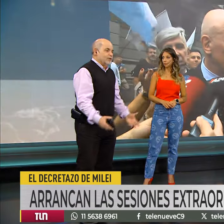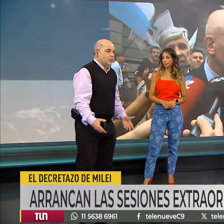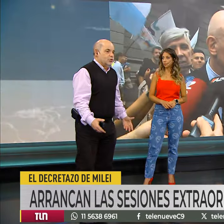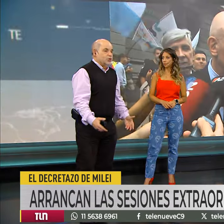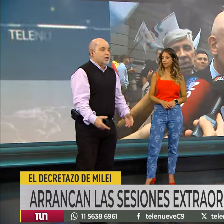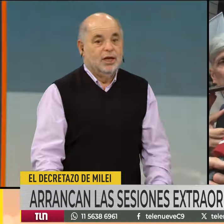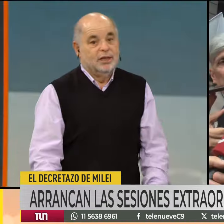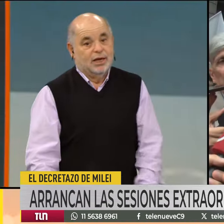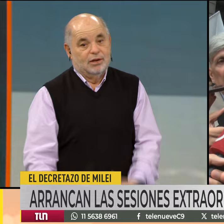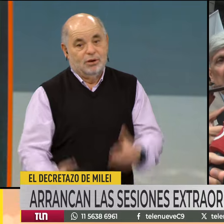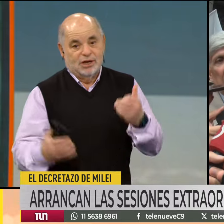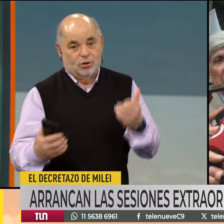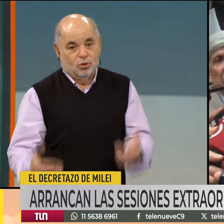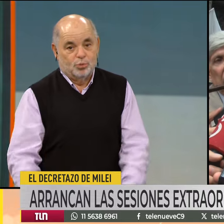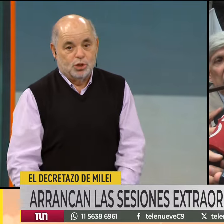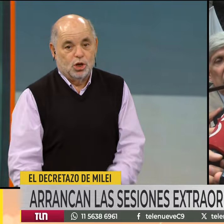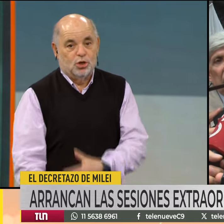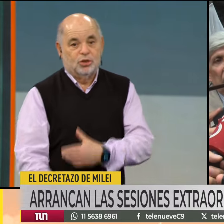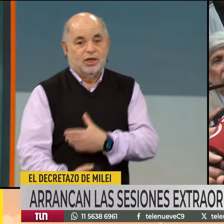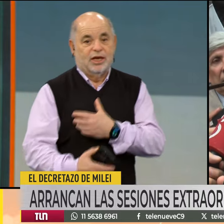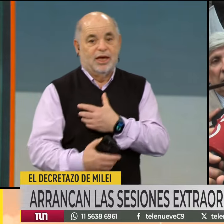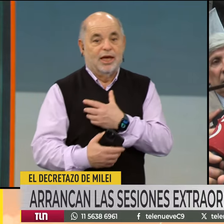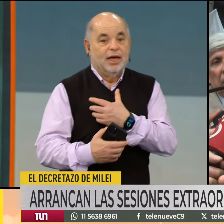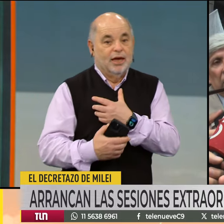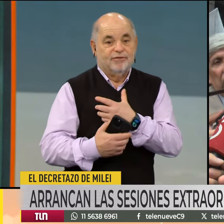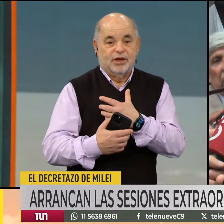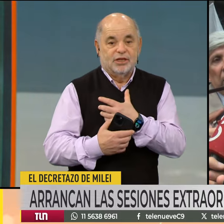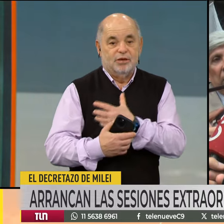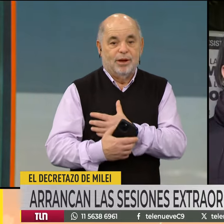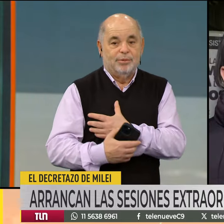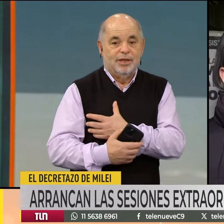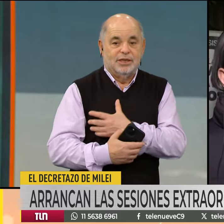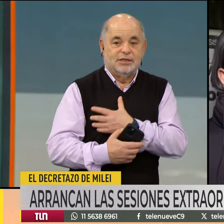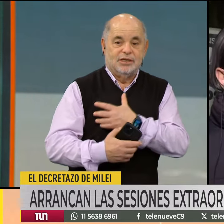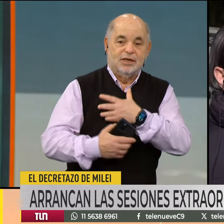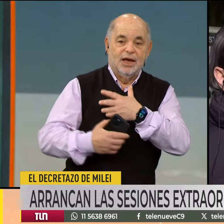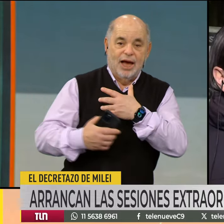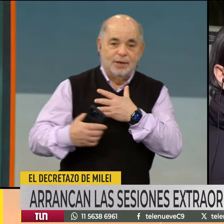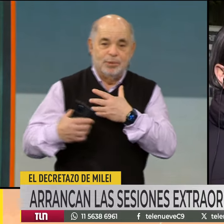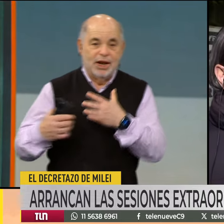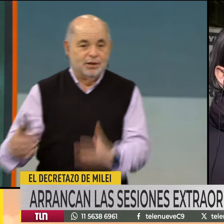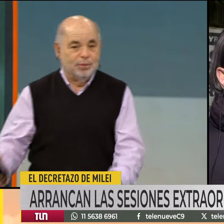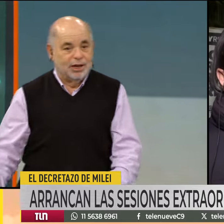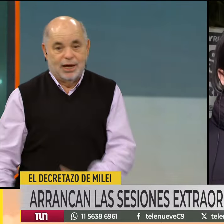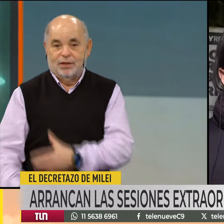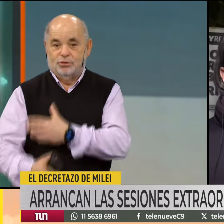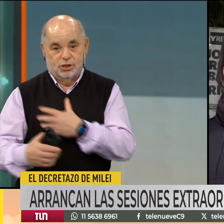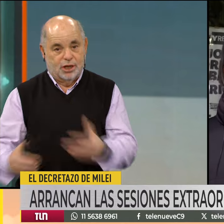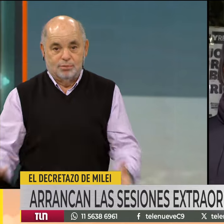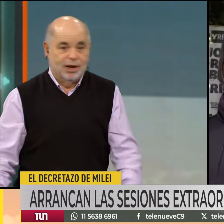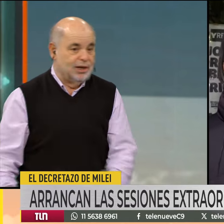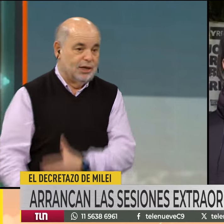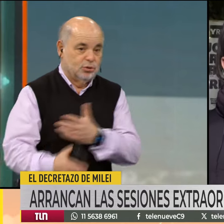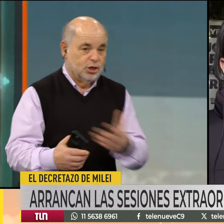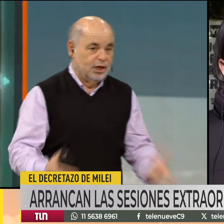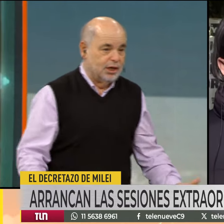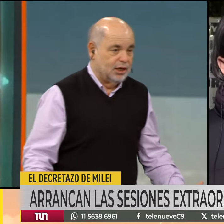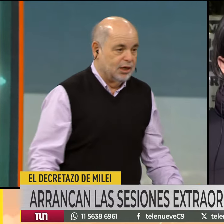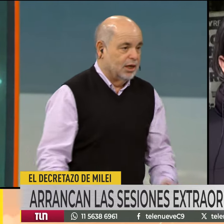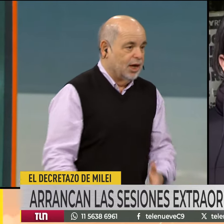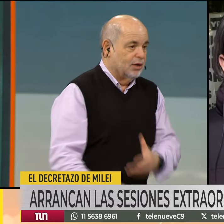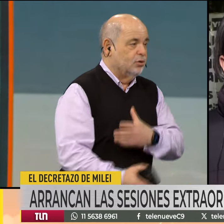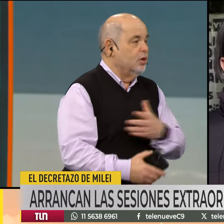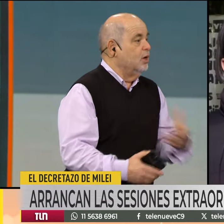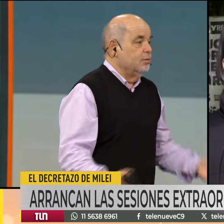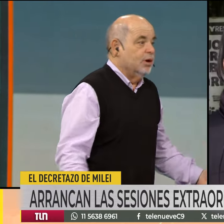estamos a favor de que no haya corrupción de que efectivamente si hay planes mal dados están mal dados y hay que